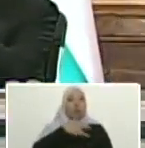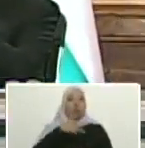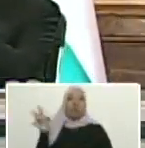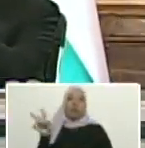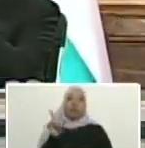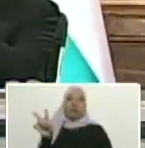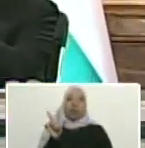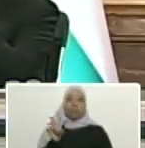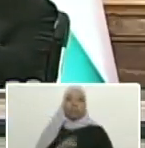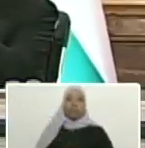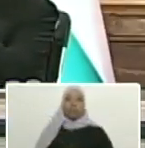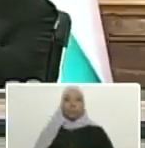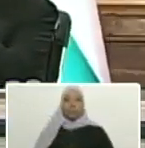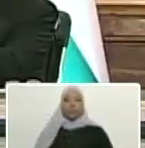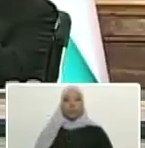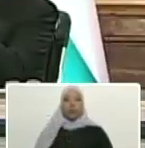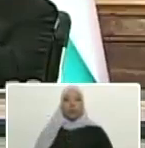venezolano.